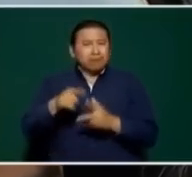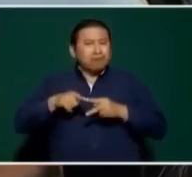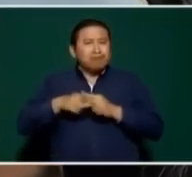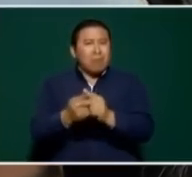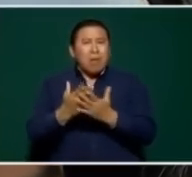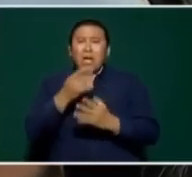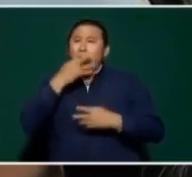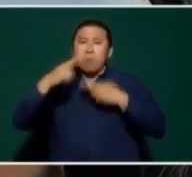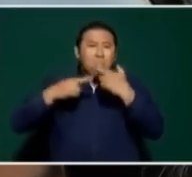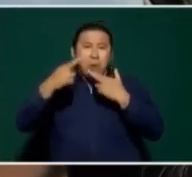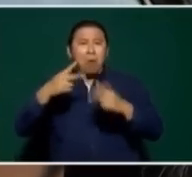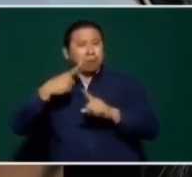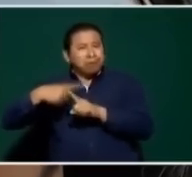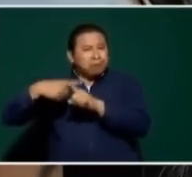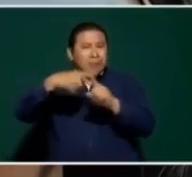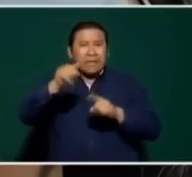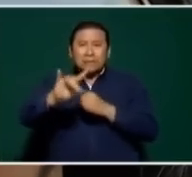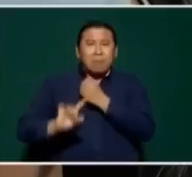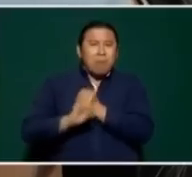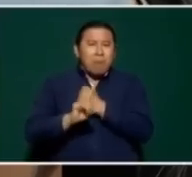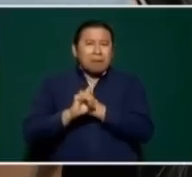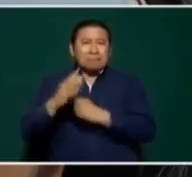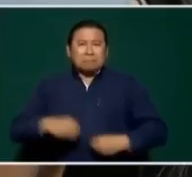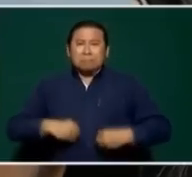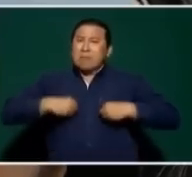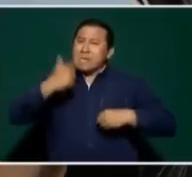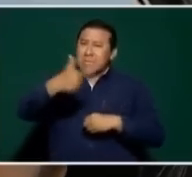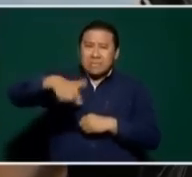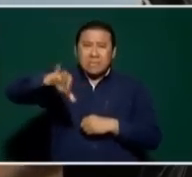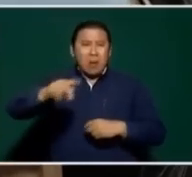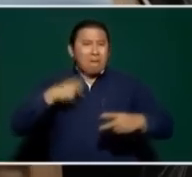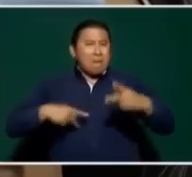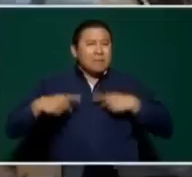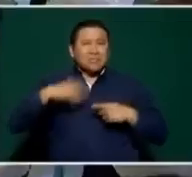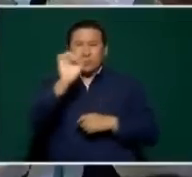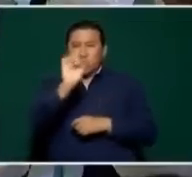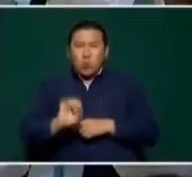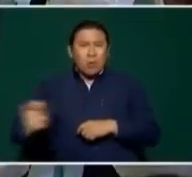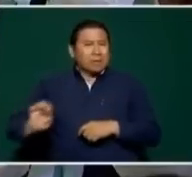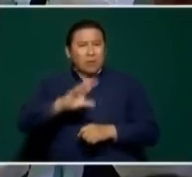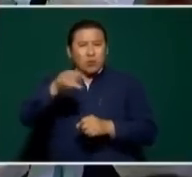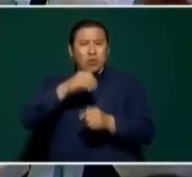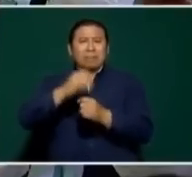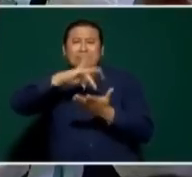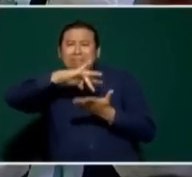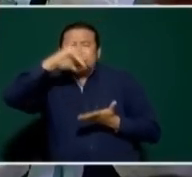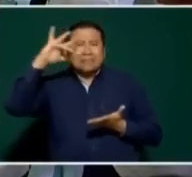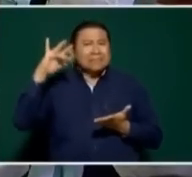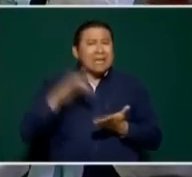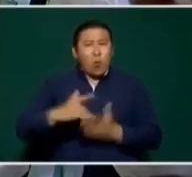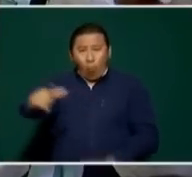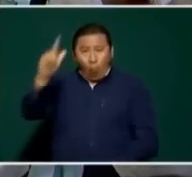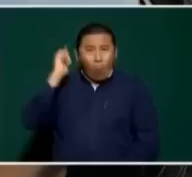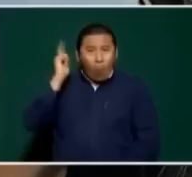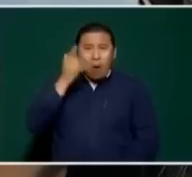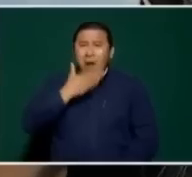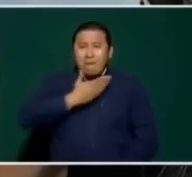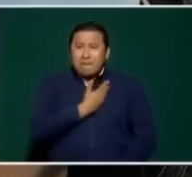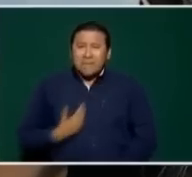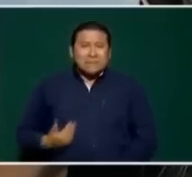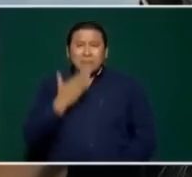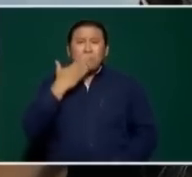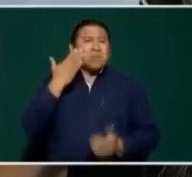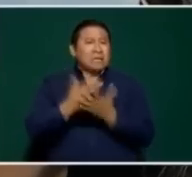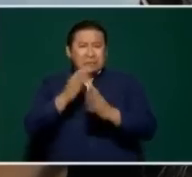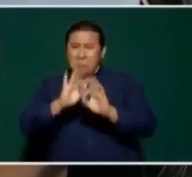empezar a dar soluciones a esta situación que estamos viviendo en Quintana Roo y en el sureste en general. Se lo agradezco y espero, por favor, presidente, que